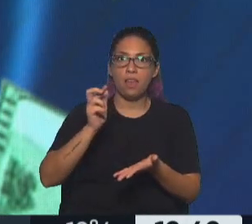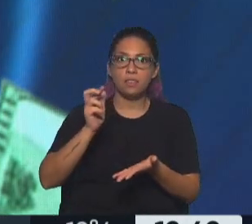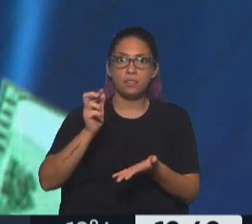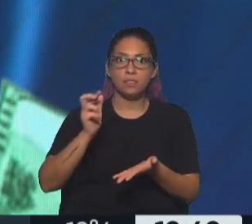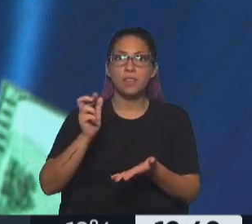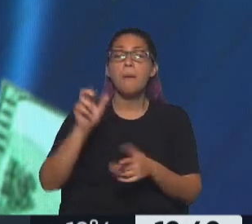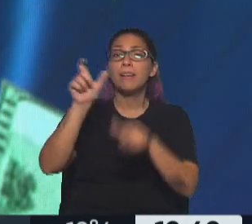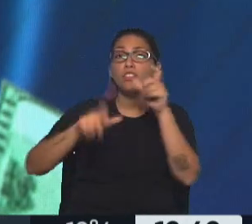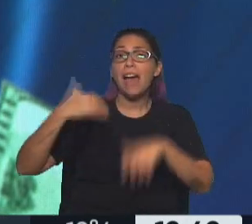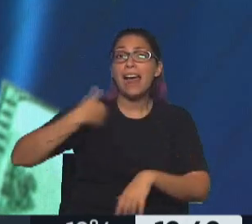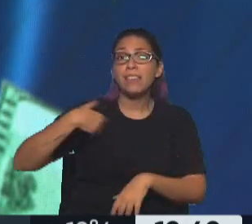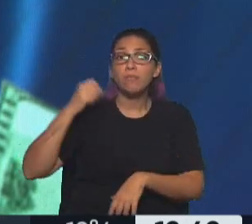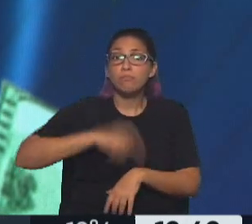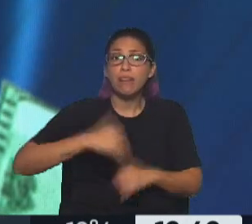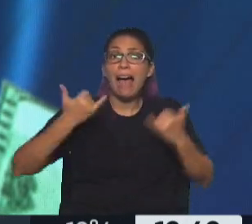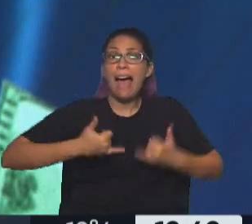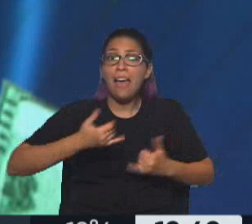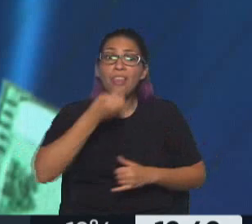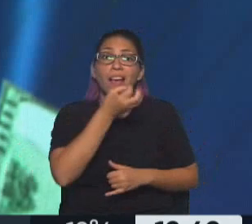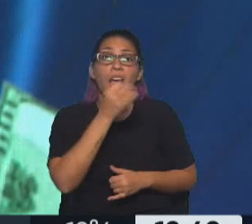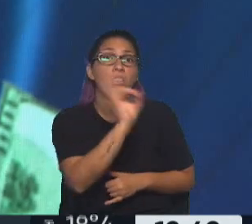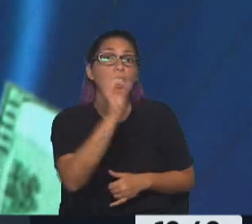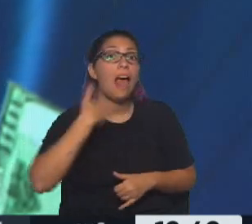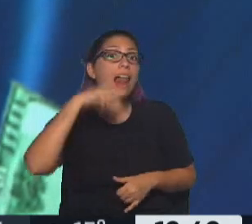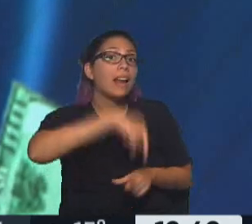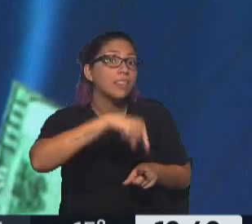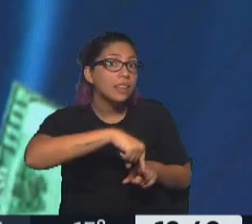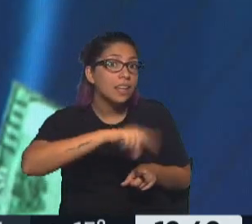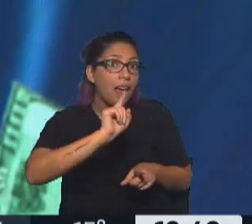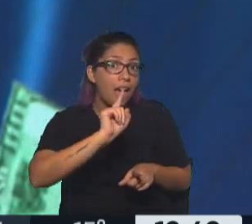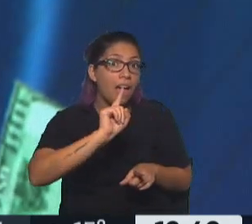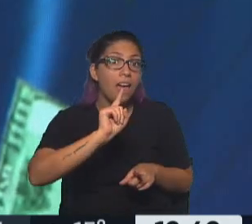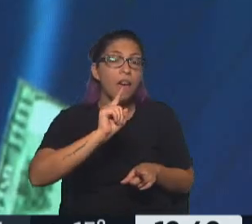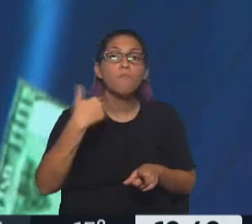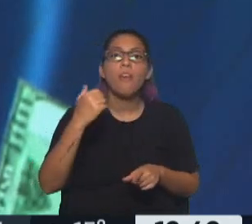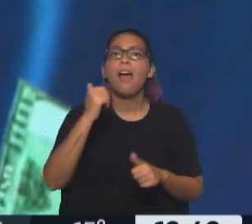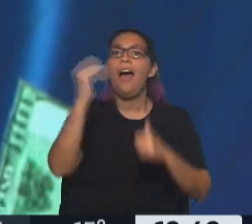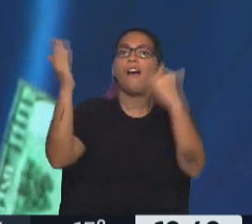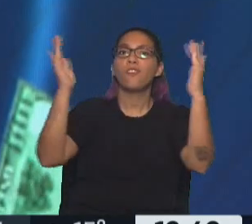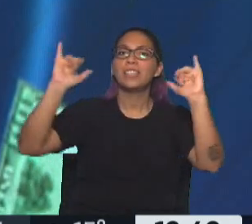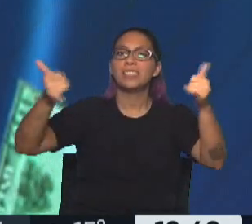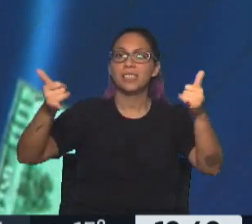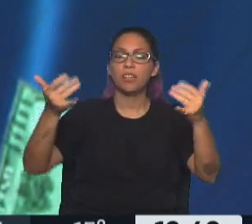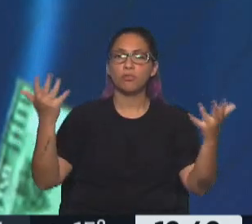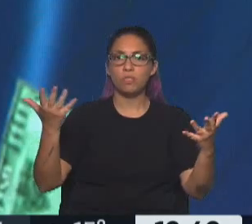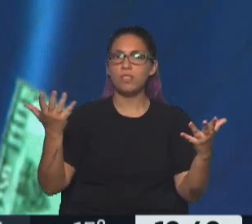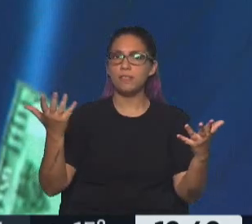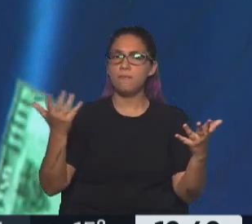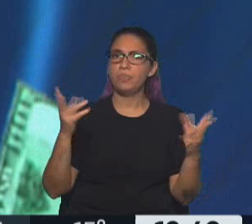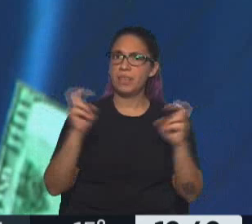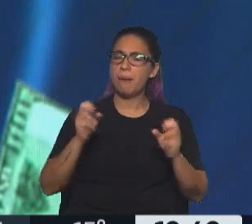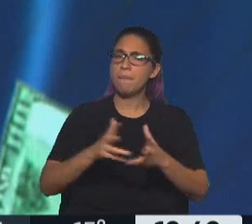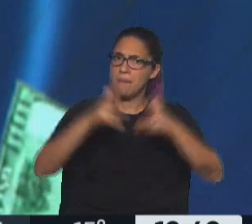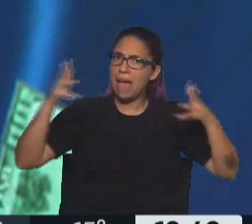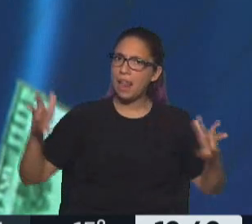tienen argentinos que podrían estar sin declarar, algunos pueden estar declarados, en el exterior. Es decir, el universo es más grande.